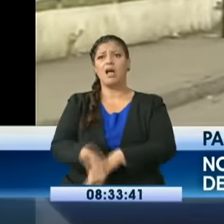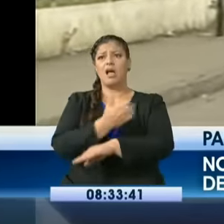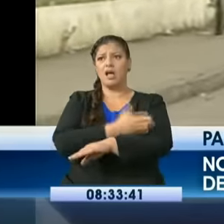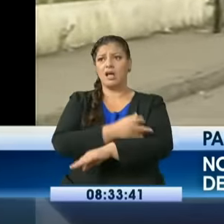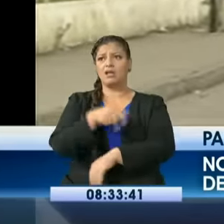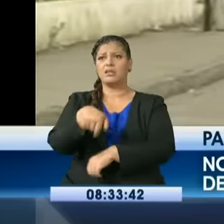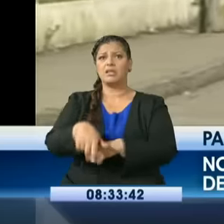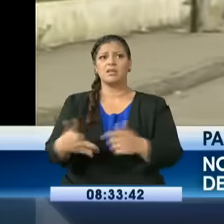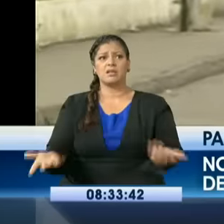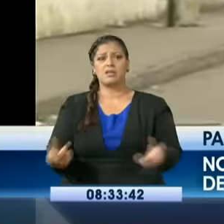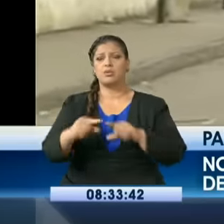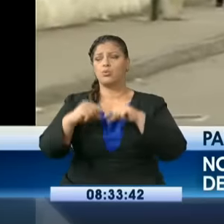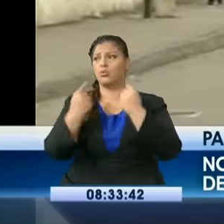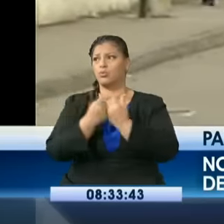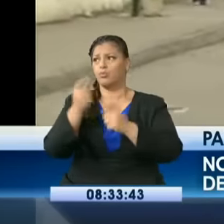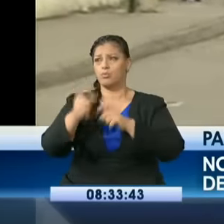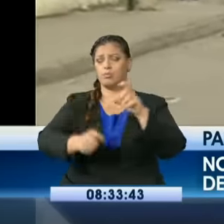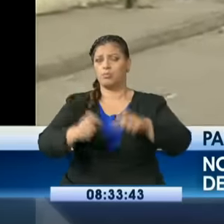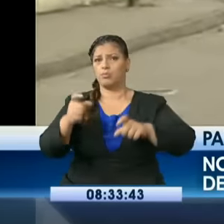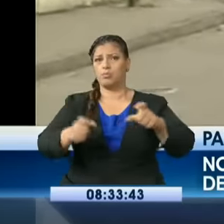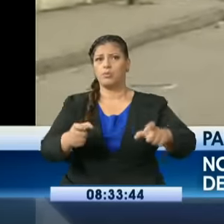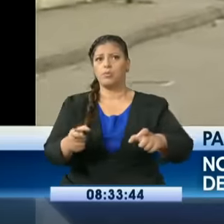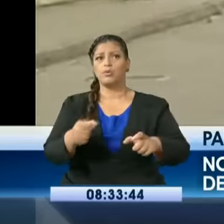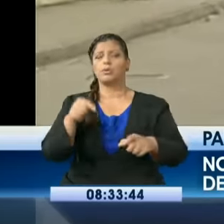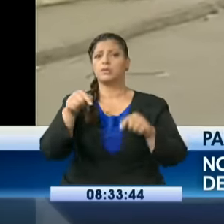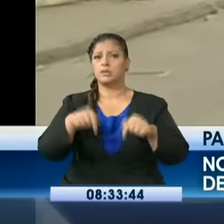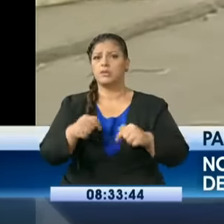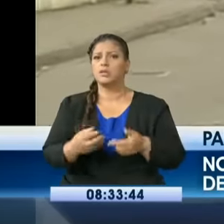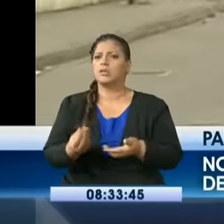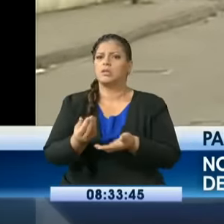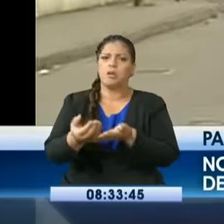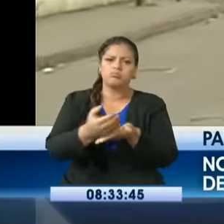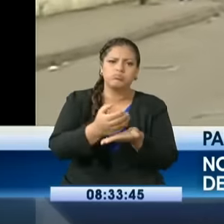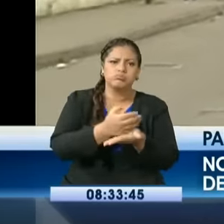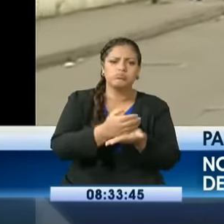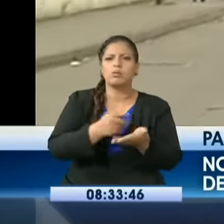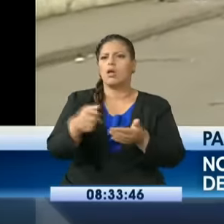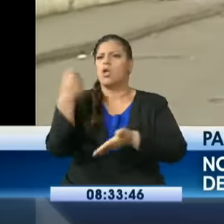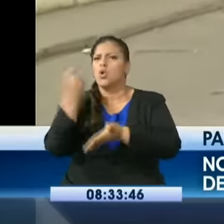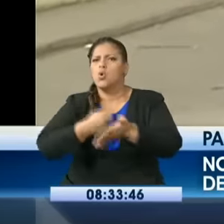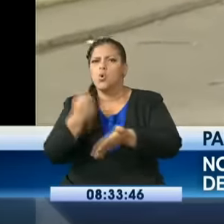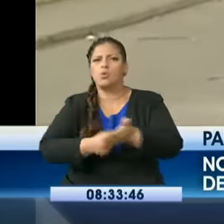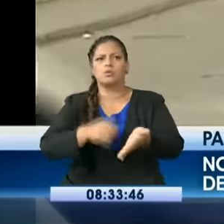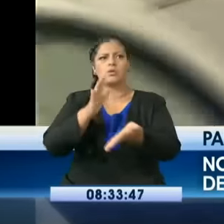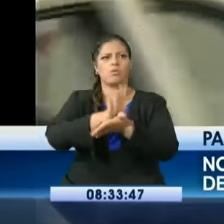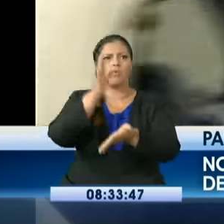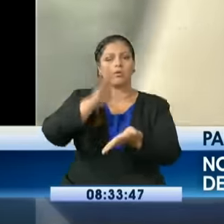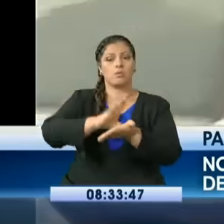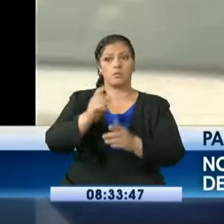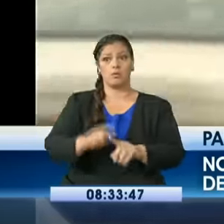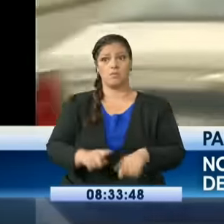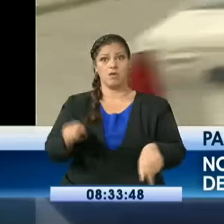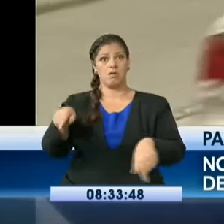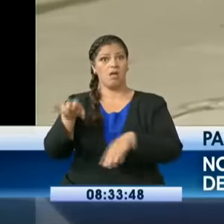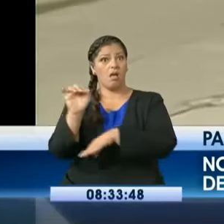obra que hizo un grupo de gestores aquí. Al contrario, nos sentimos felices de tener los niños acá, pero nos preocupa los atropellamientos que